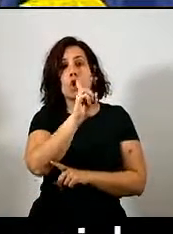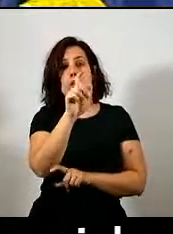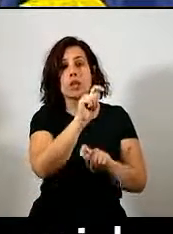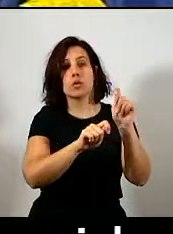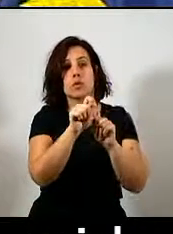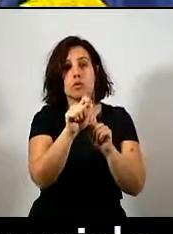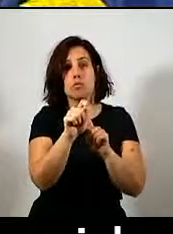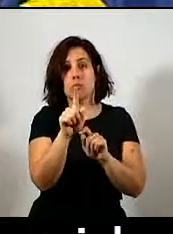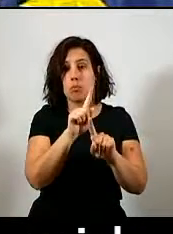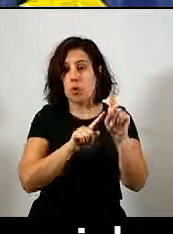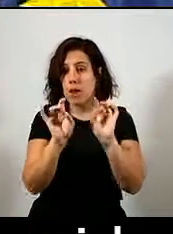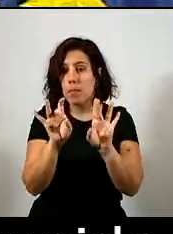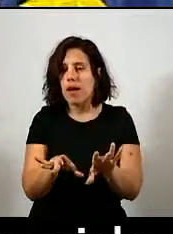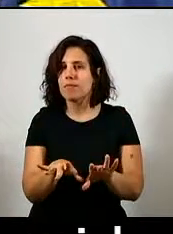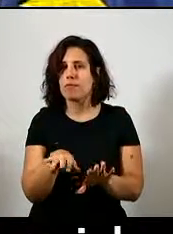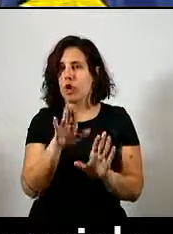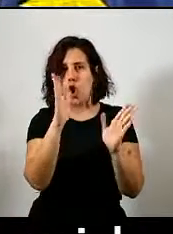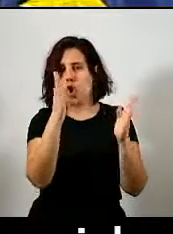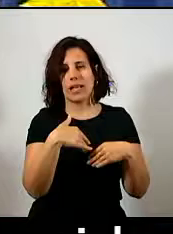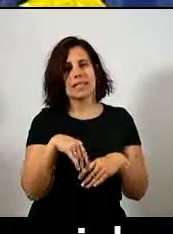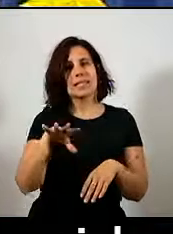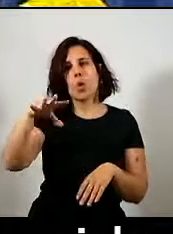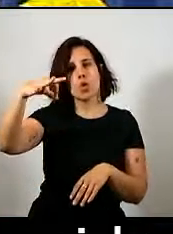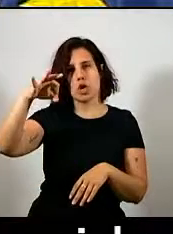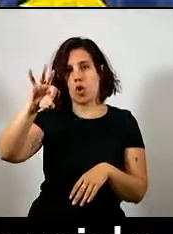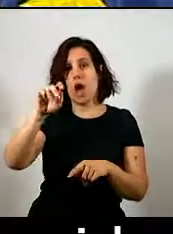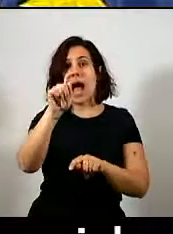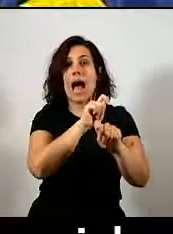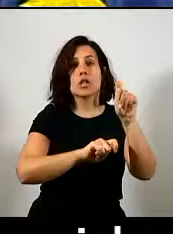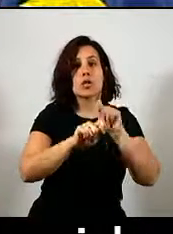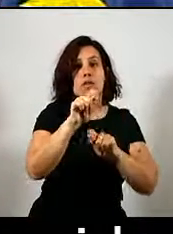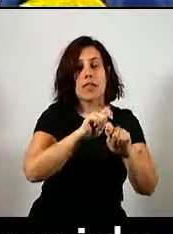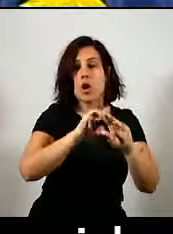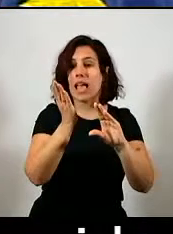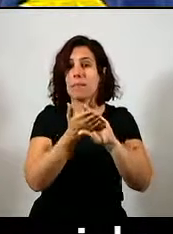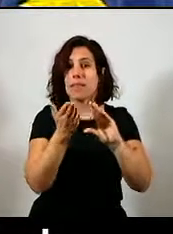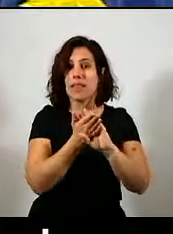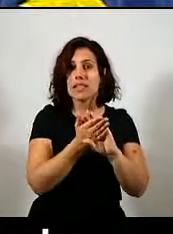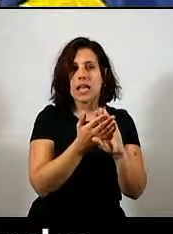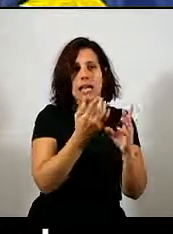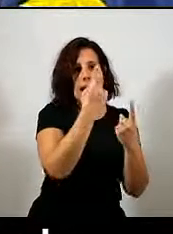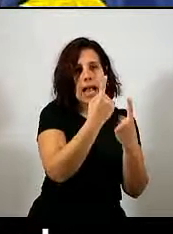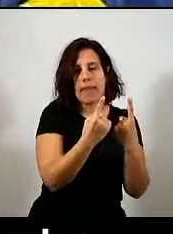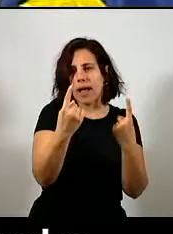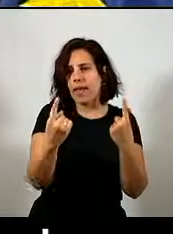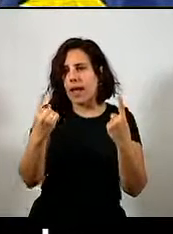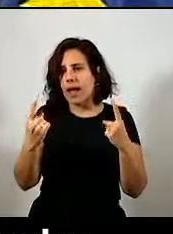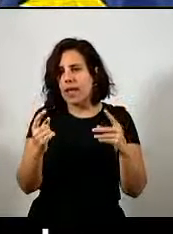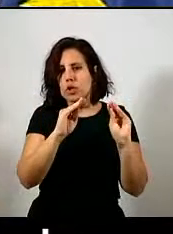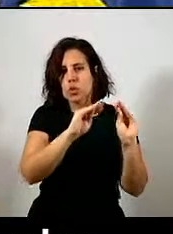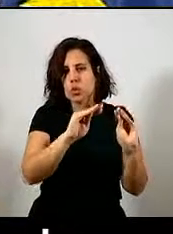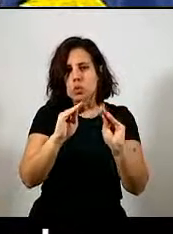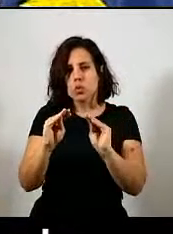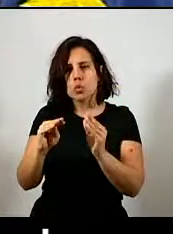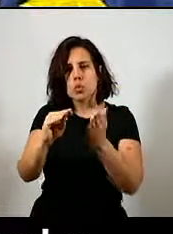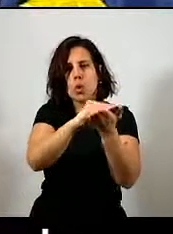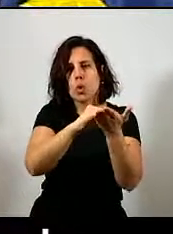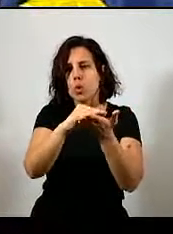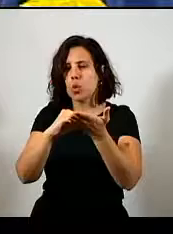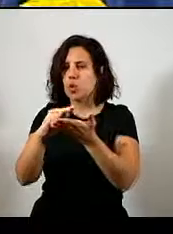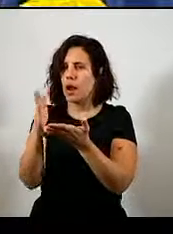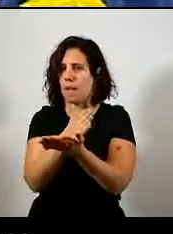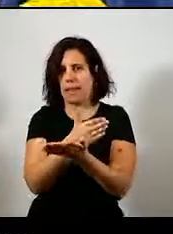no. No hay. Cada asociación y cada expediente se va tratando, se va cumplimentando y se va solucionando el pago de